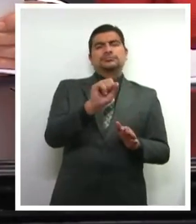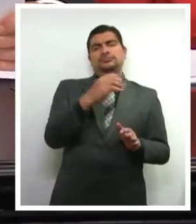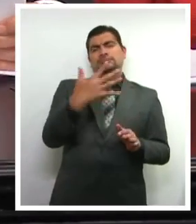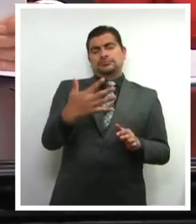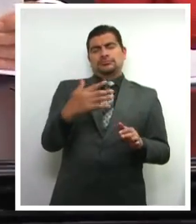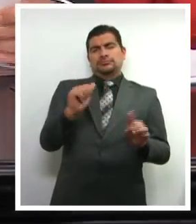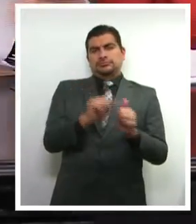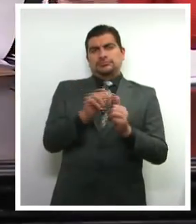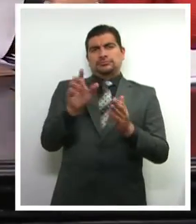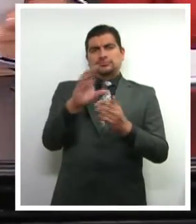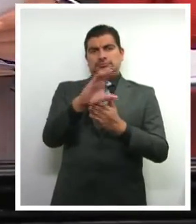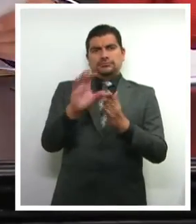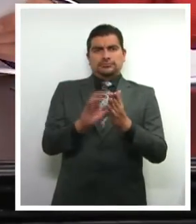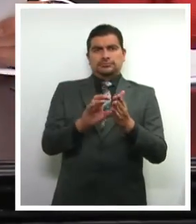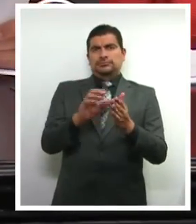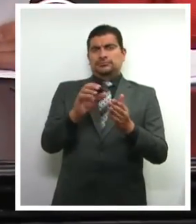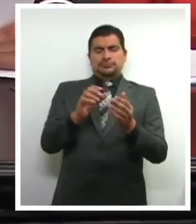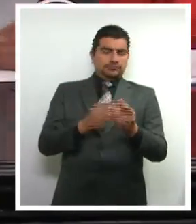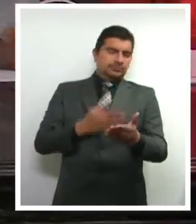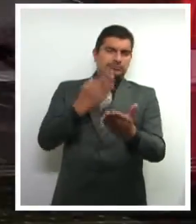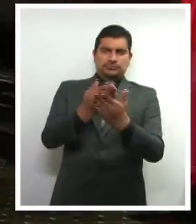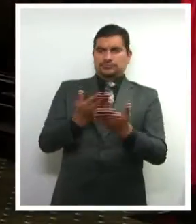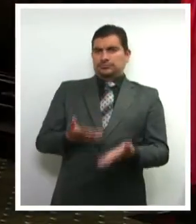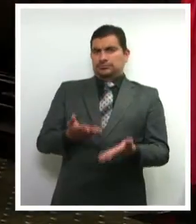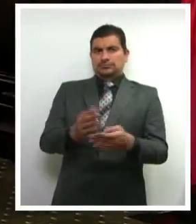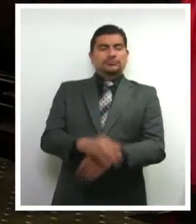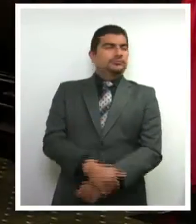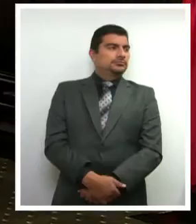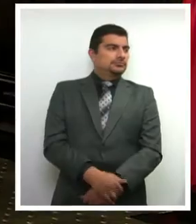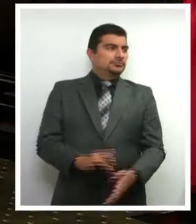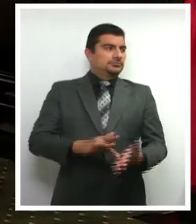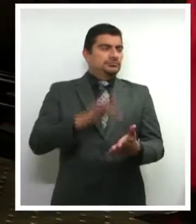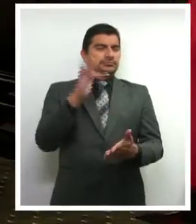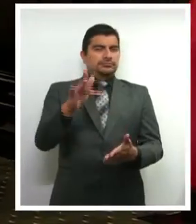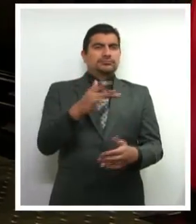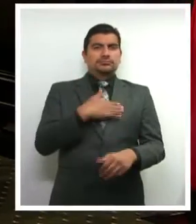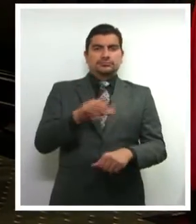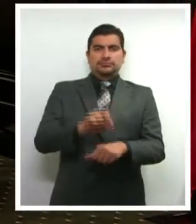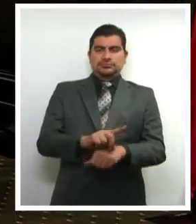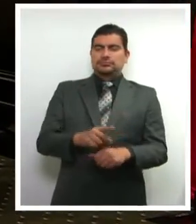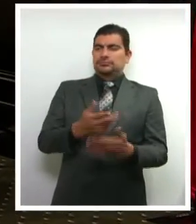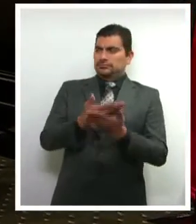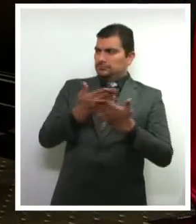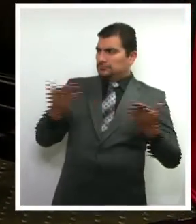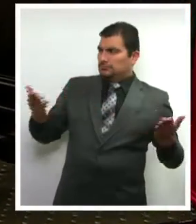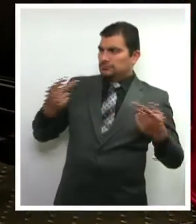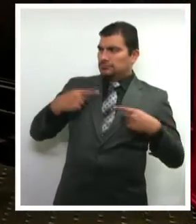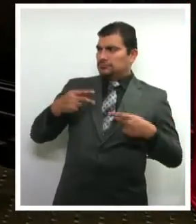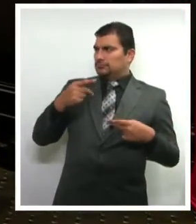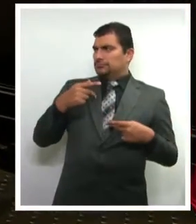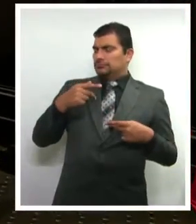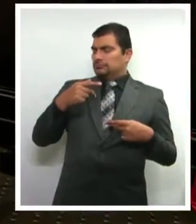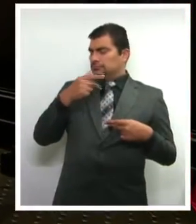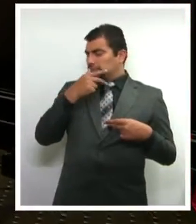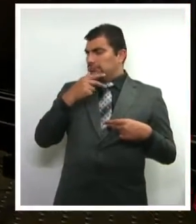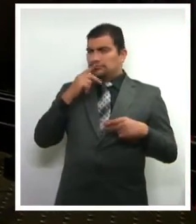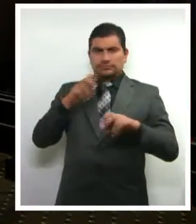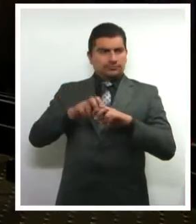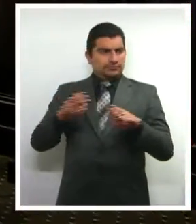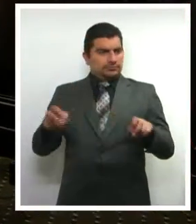de Constitución. Adelante, Gracias. diputada. Buenos días. Con la venia de la mesa directiva y del